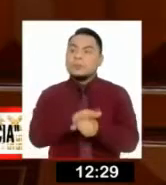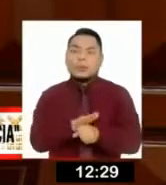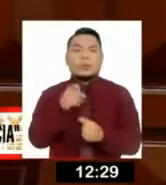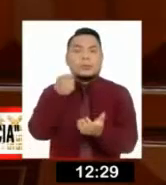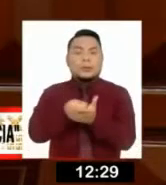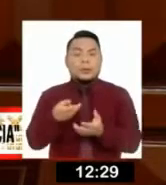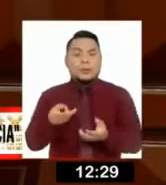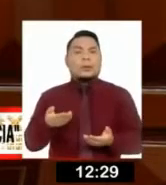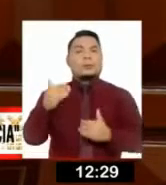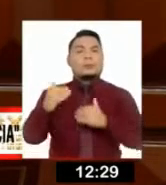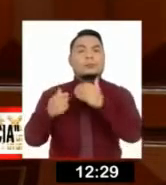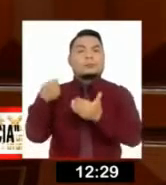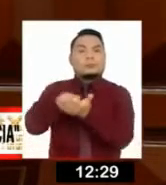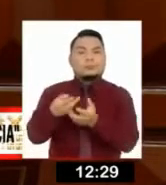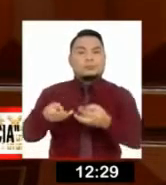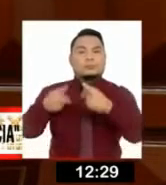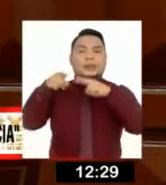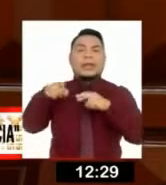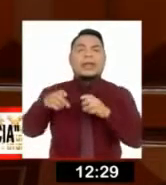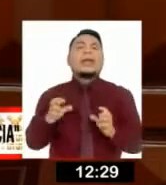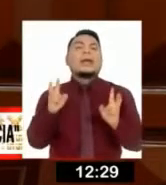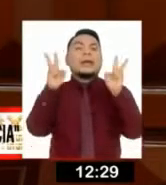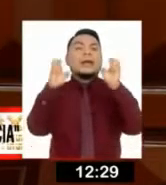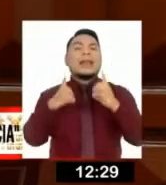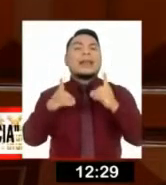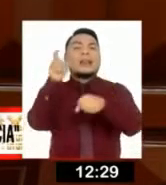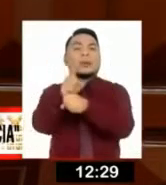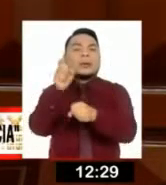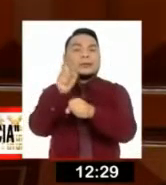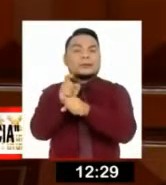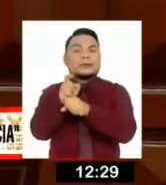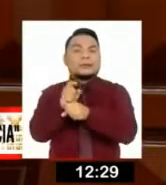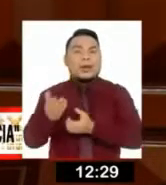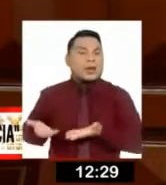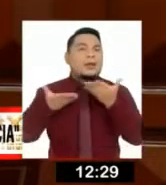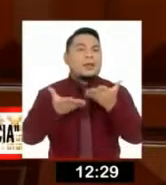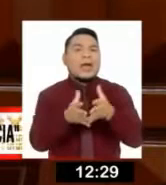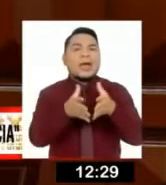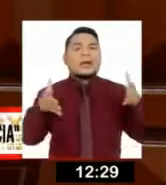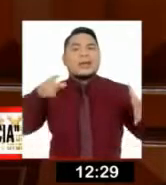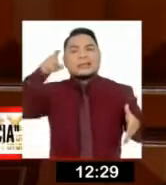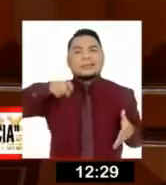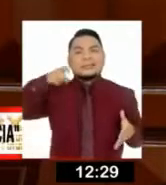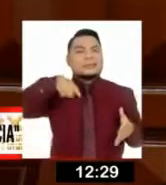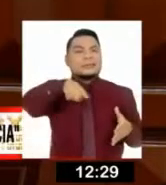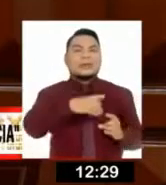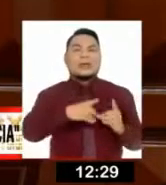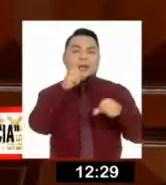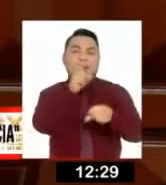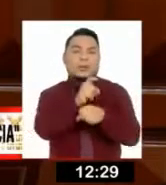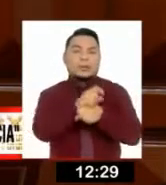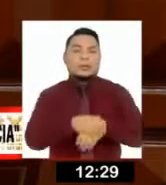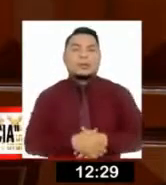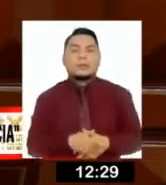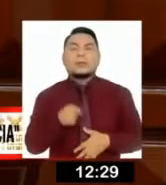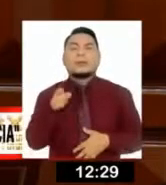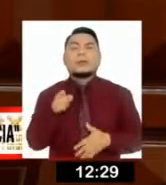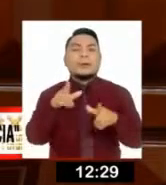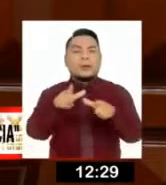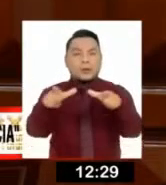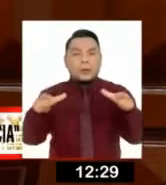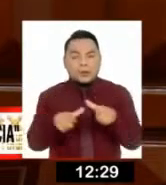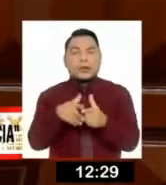aumentar el presupuesto del sector educación para dar respuesta a las grandes necesidades educativas de los